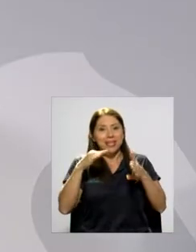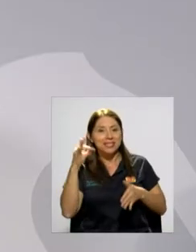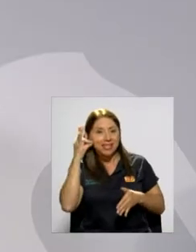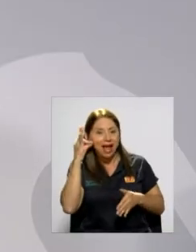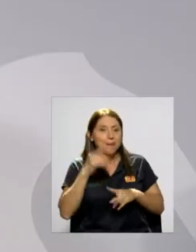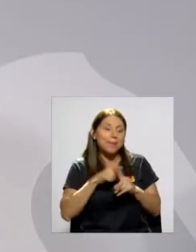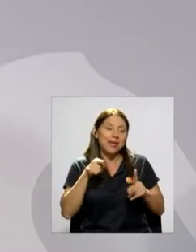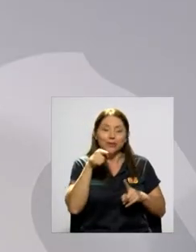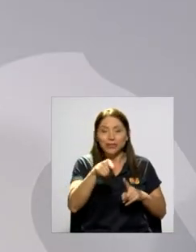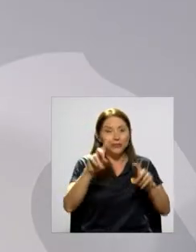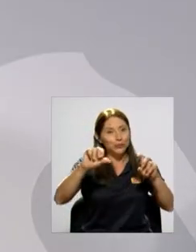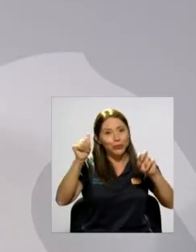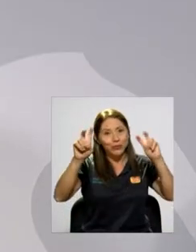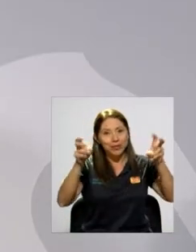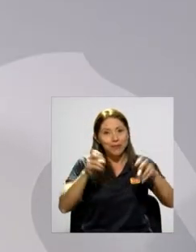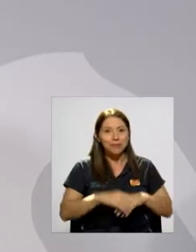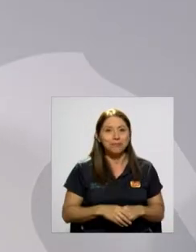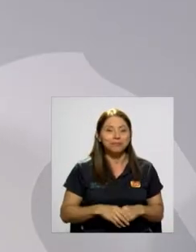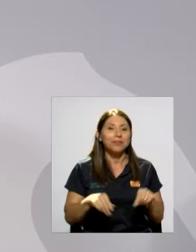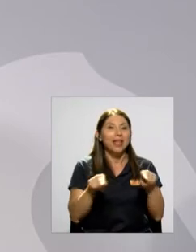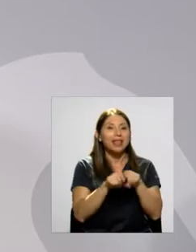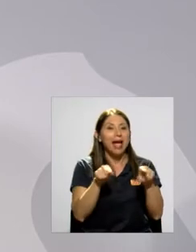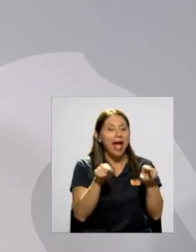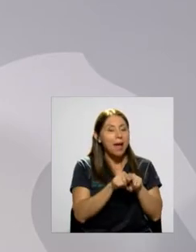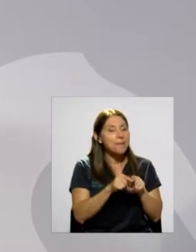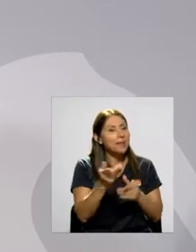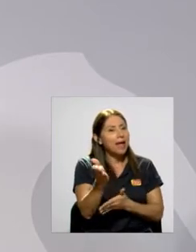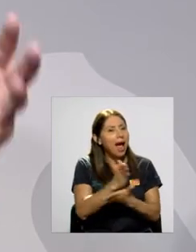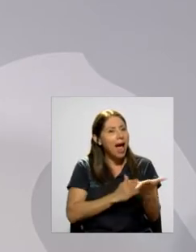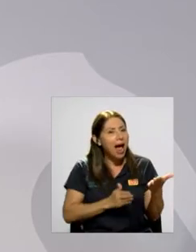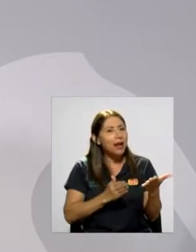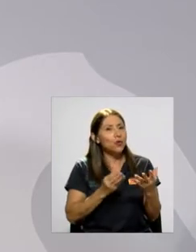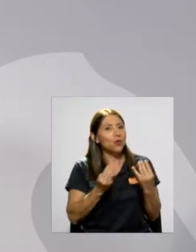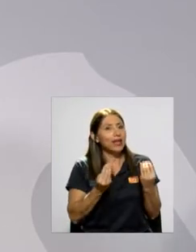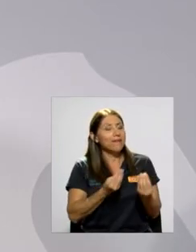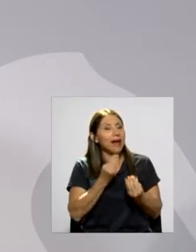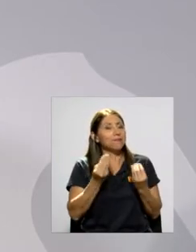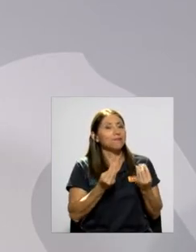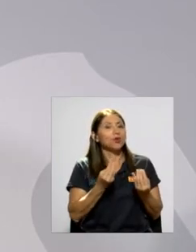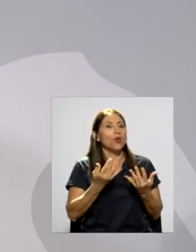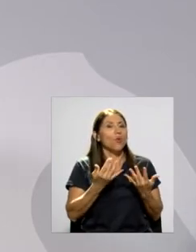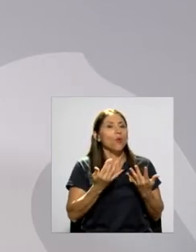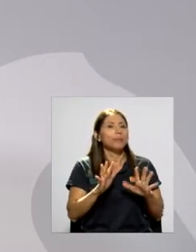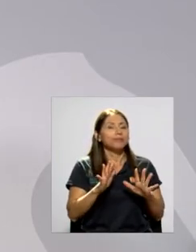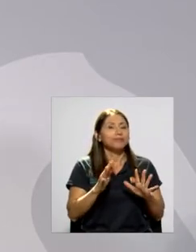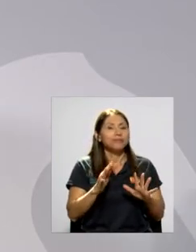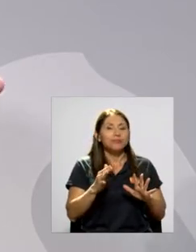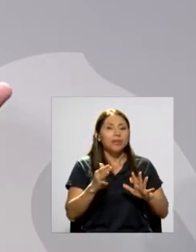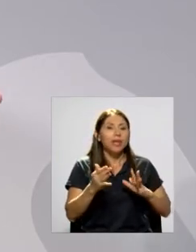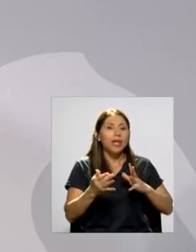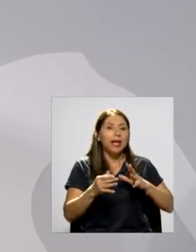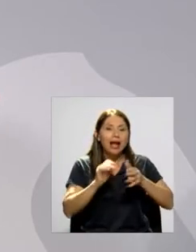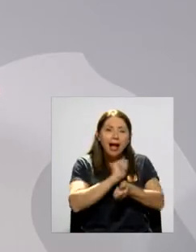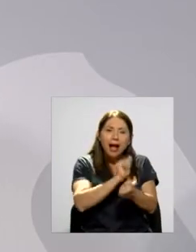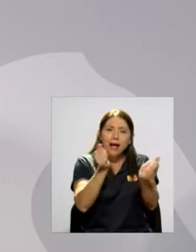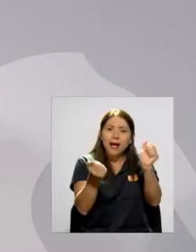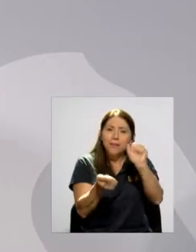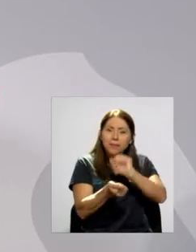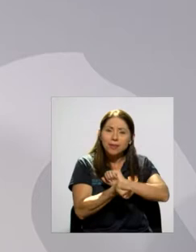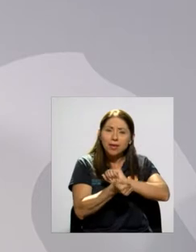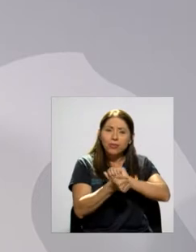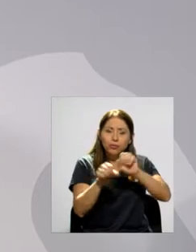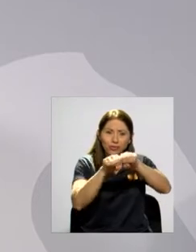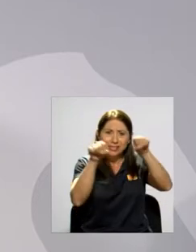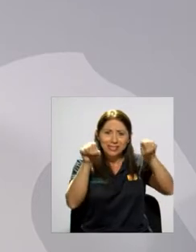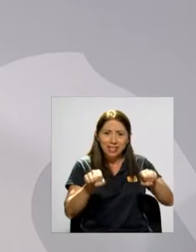marcando como la pauta o va rompiendo los esquemas de cómo se producen las noticias